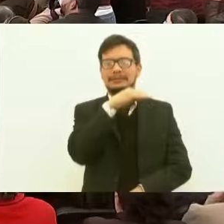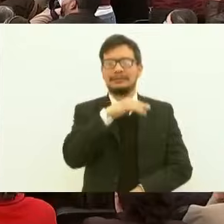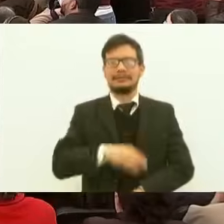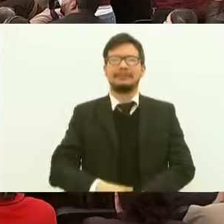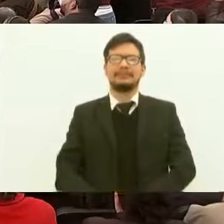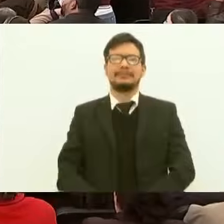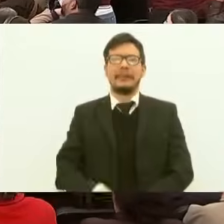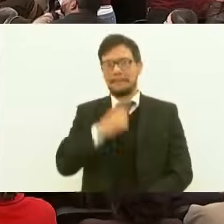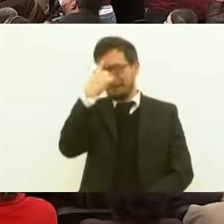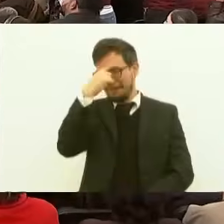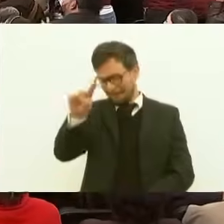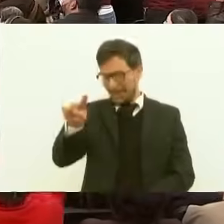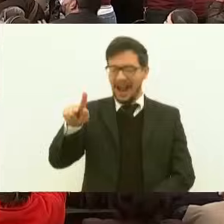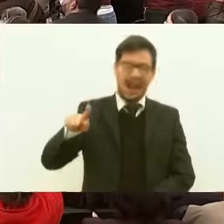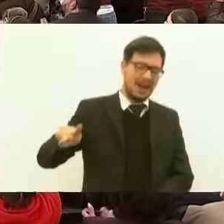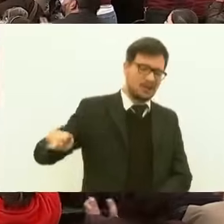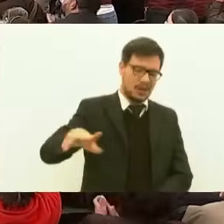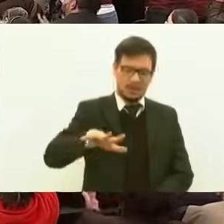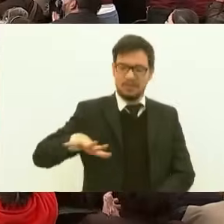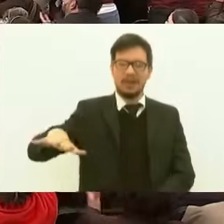pueblo.